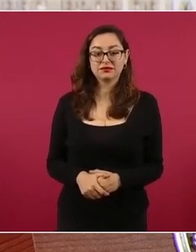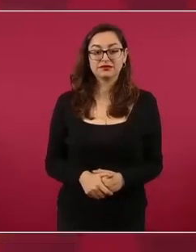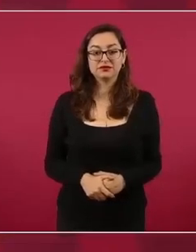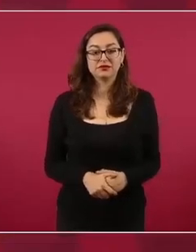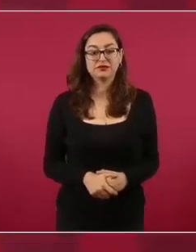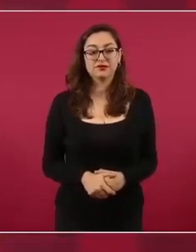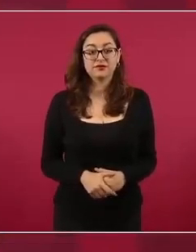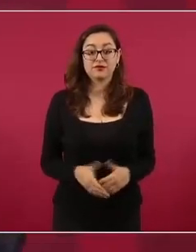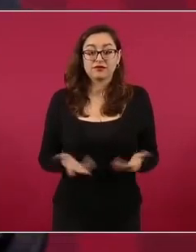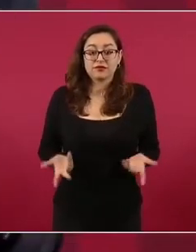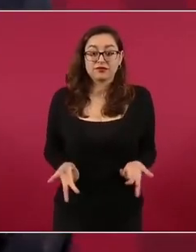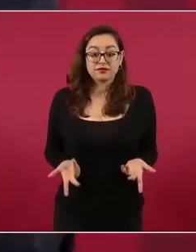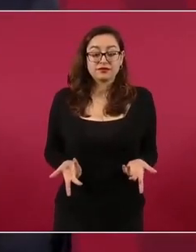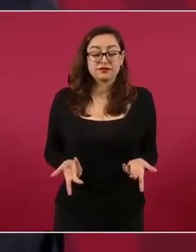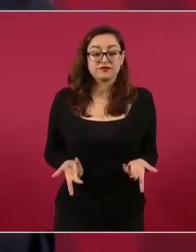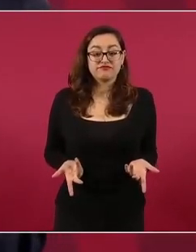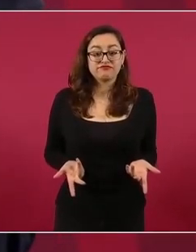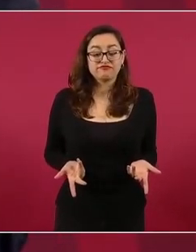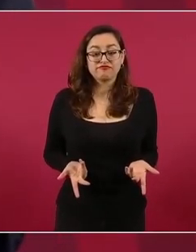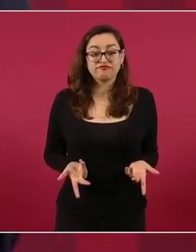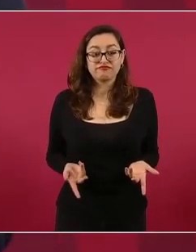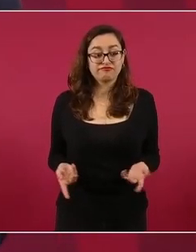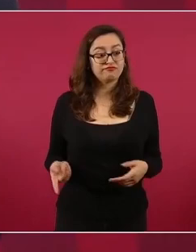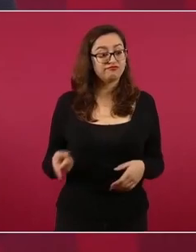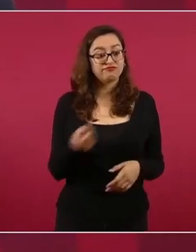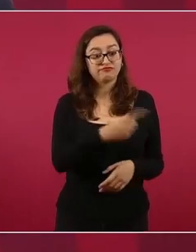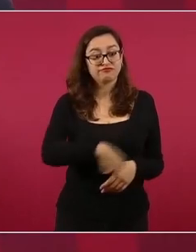¿para qué hicieron el fraude?